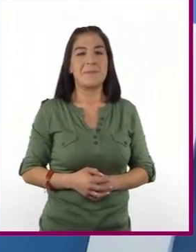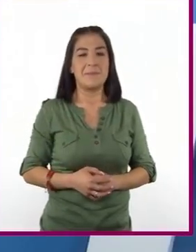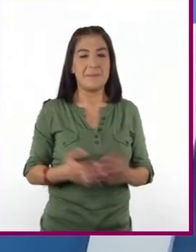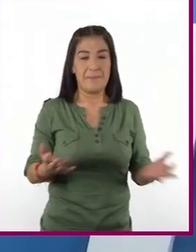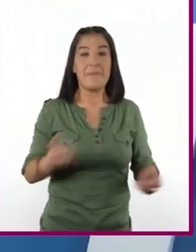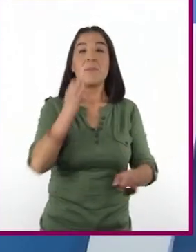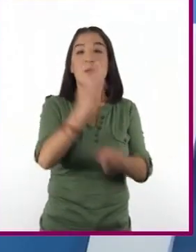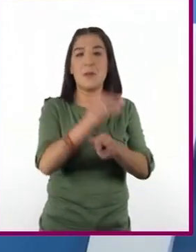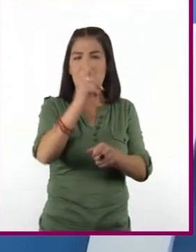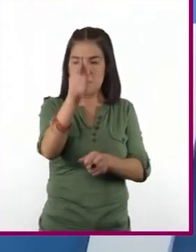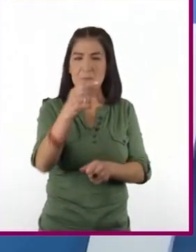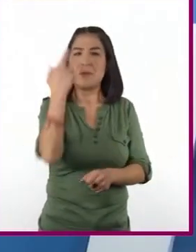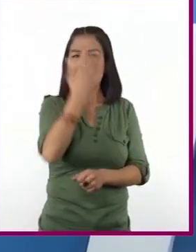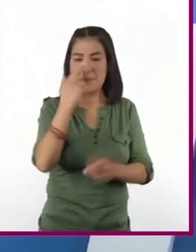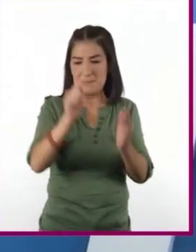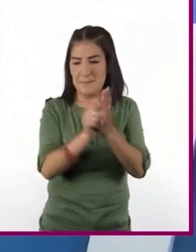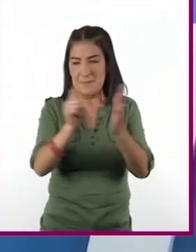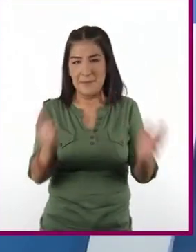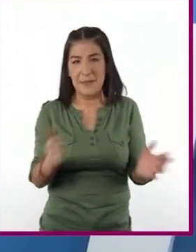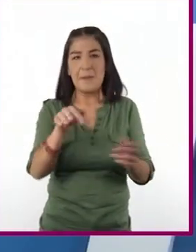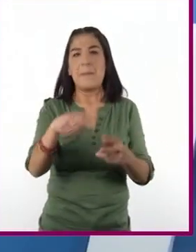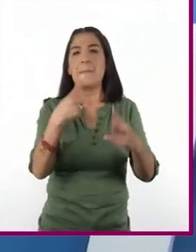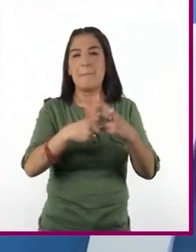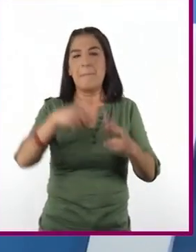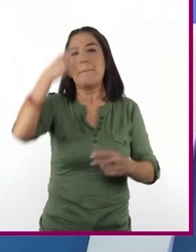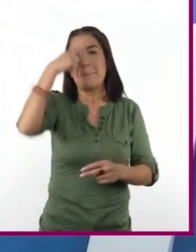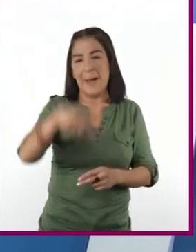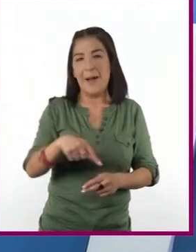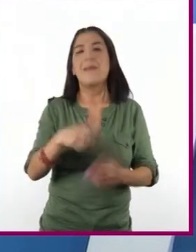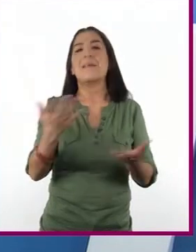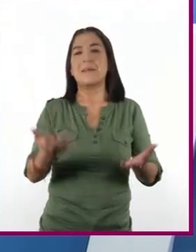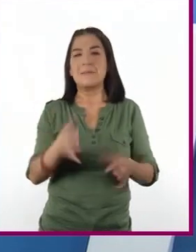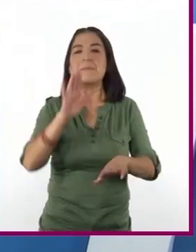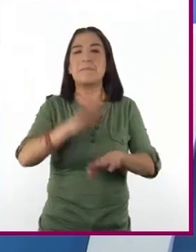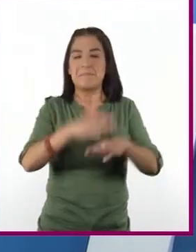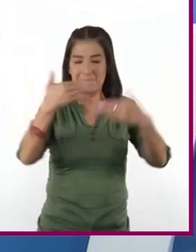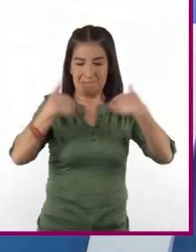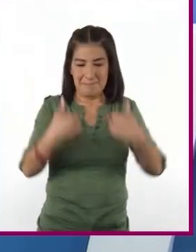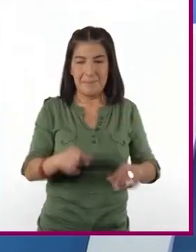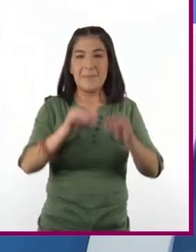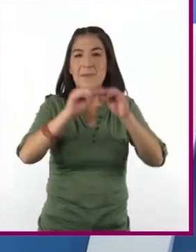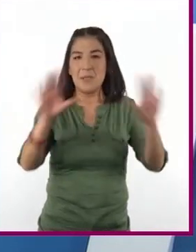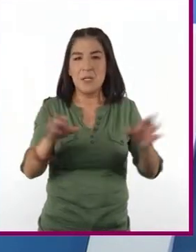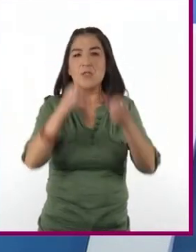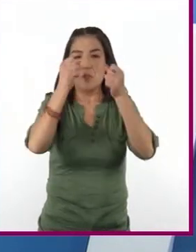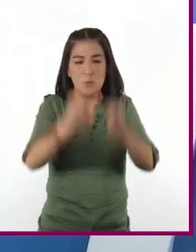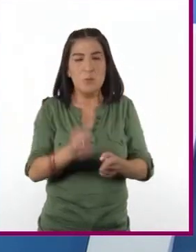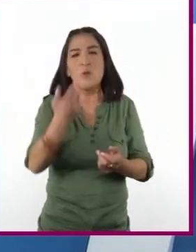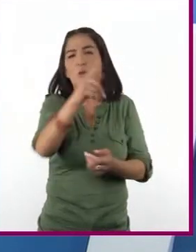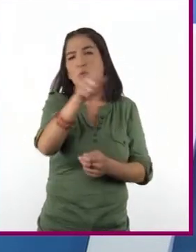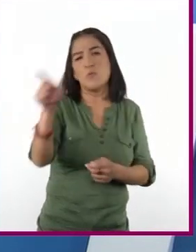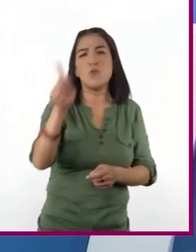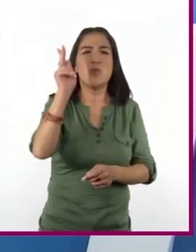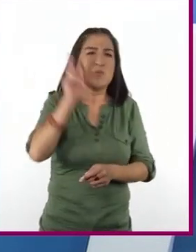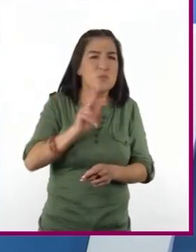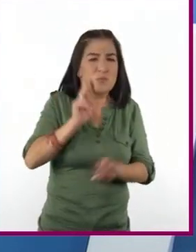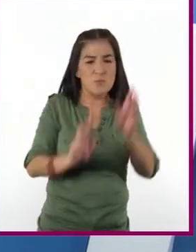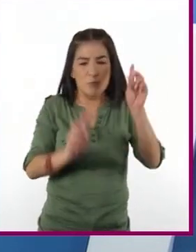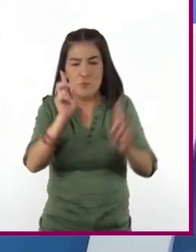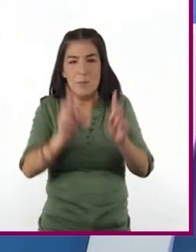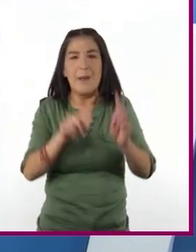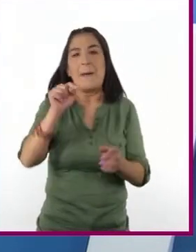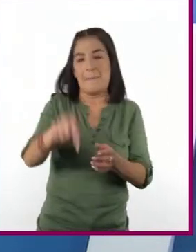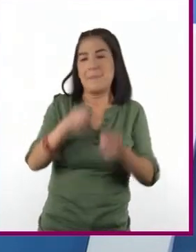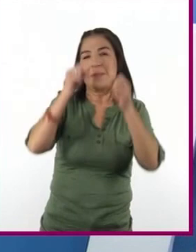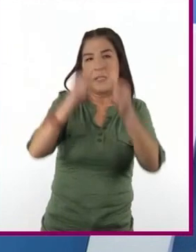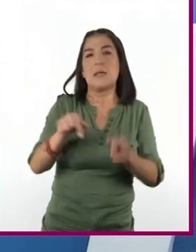Los invito a revisar su libro de texto para afirmar, rectificar o consultar sus posibles dudas, así como resolver